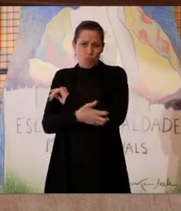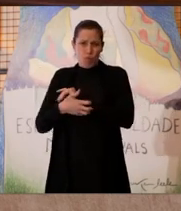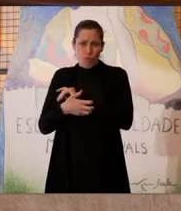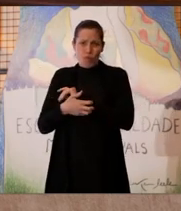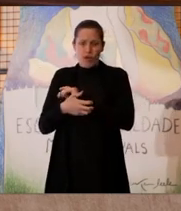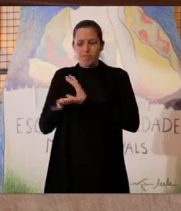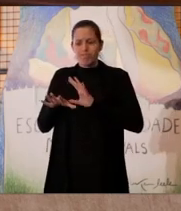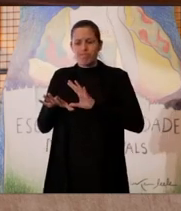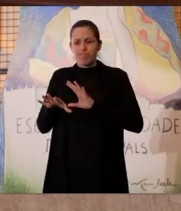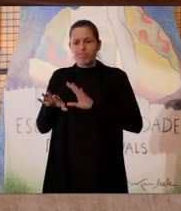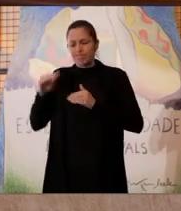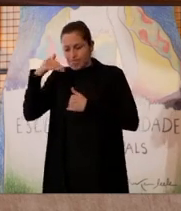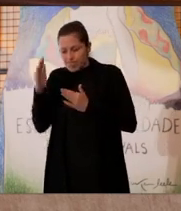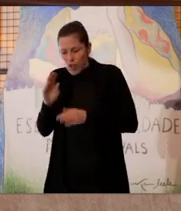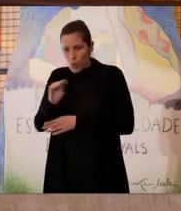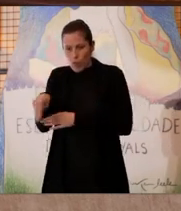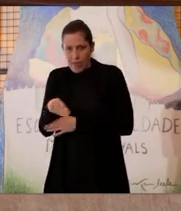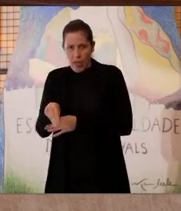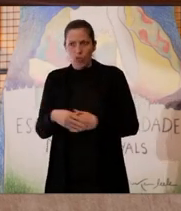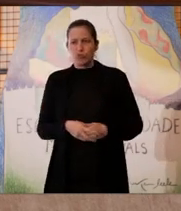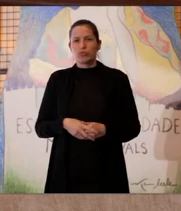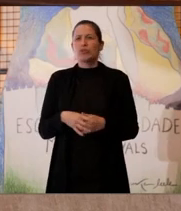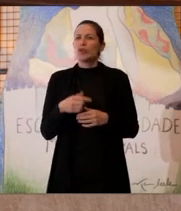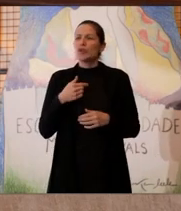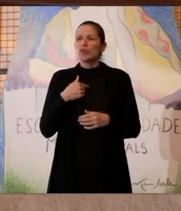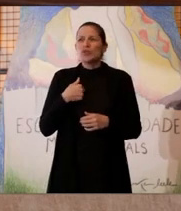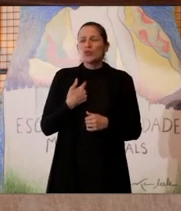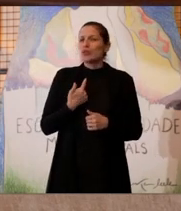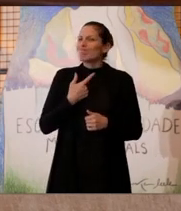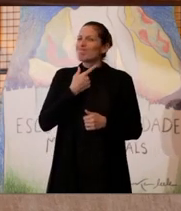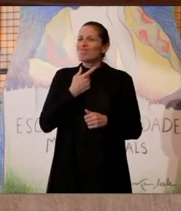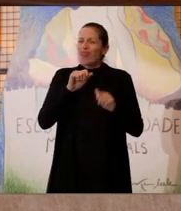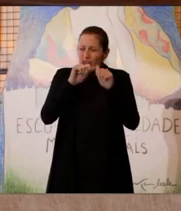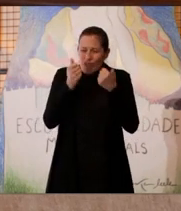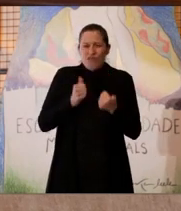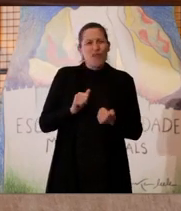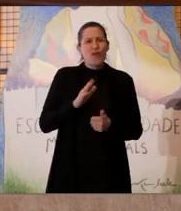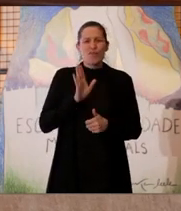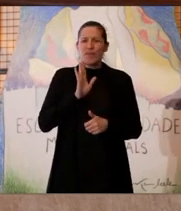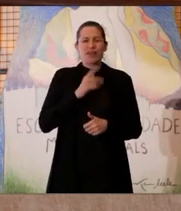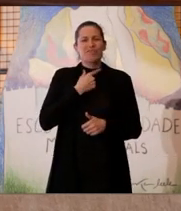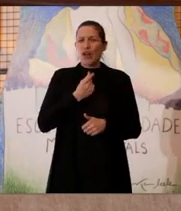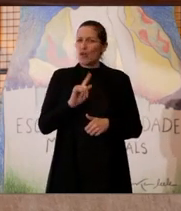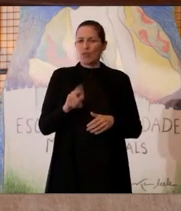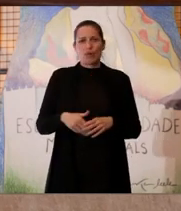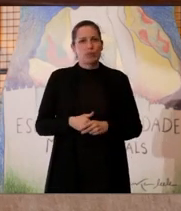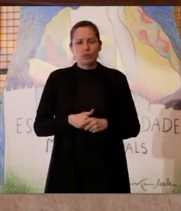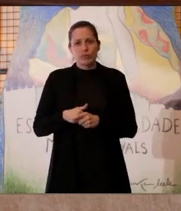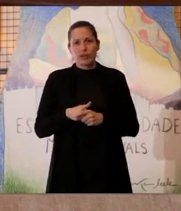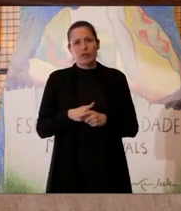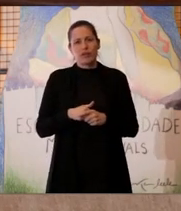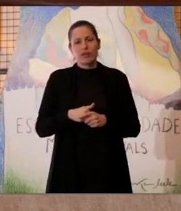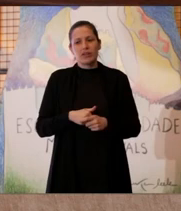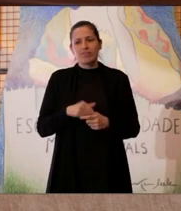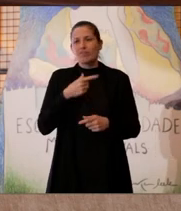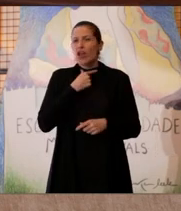esta no me gusta mucho esta manera de formularlo porque esta formulación Me parece que responde más